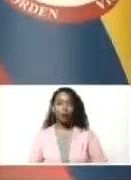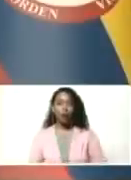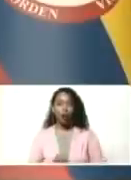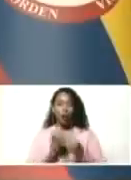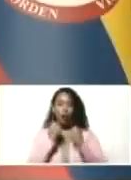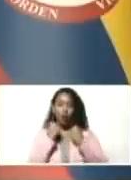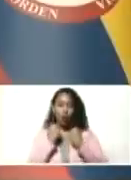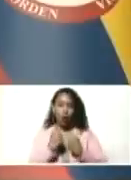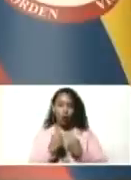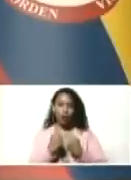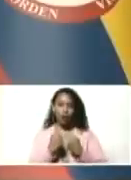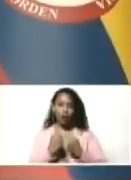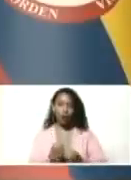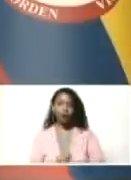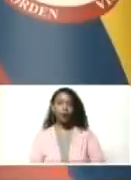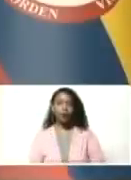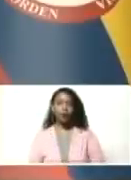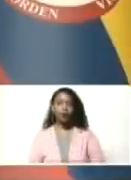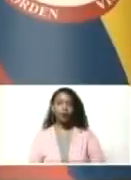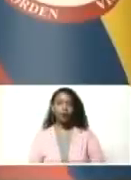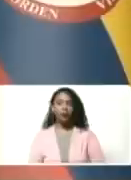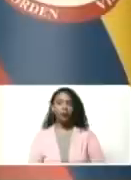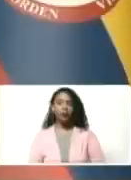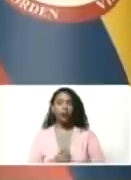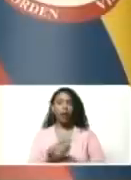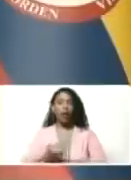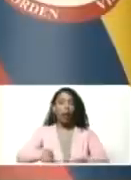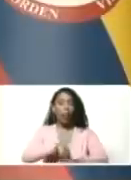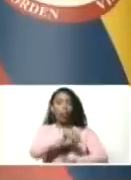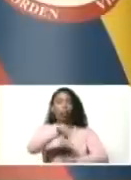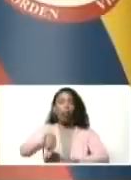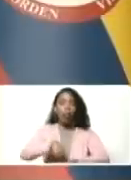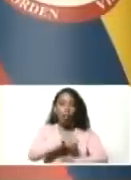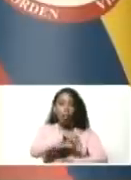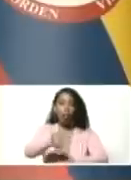intensa y extensa.